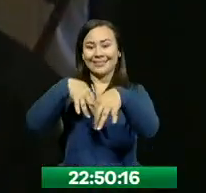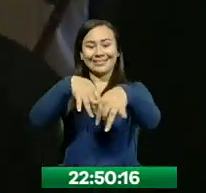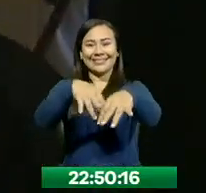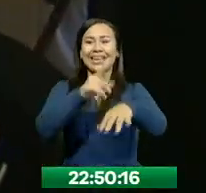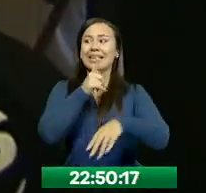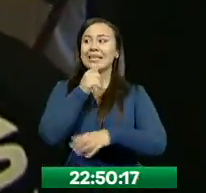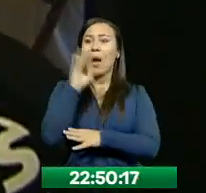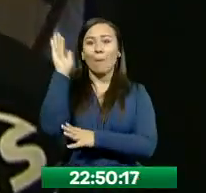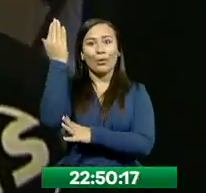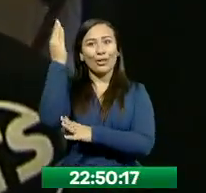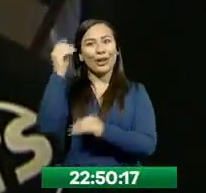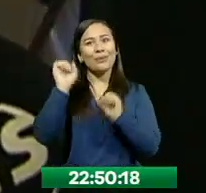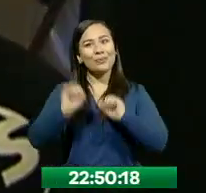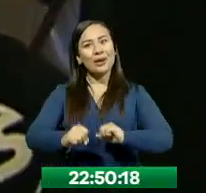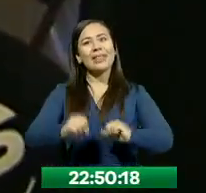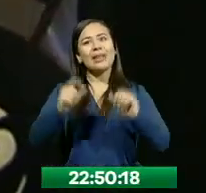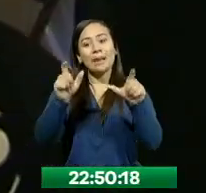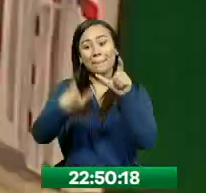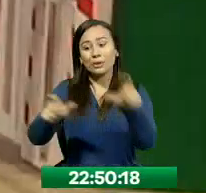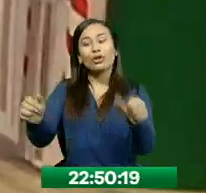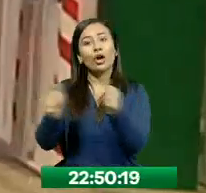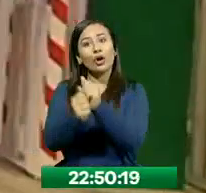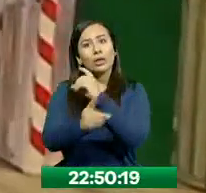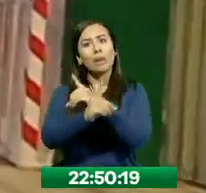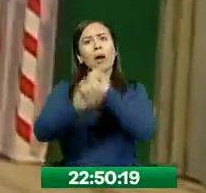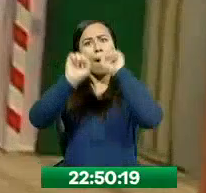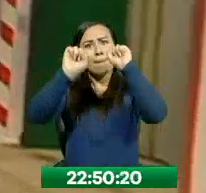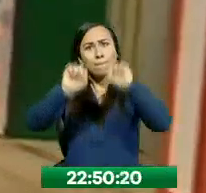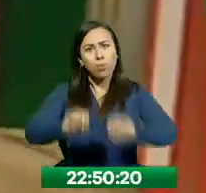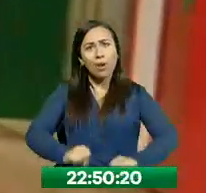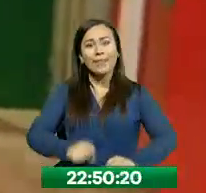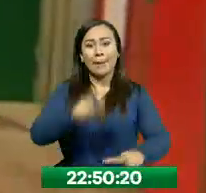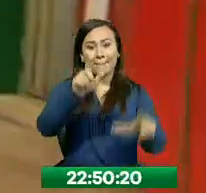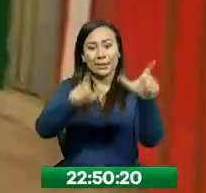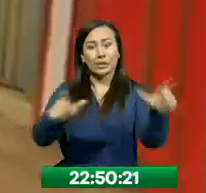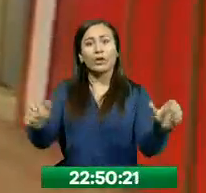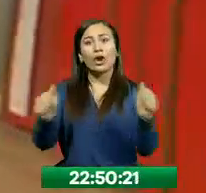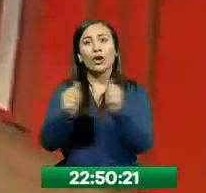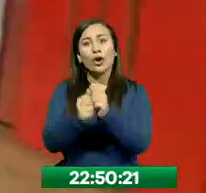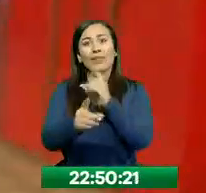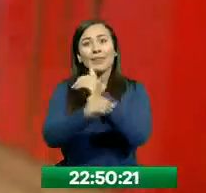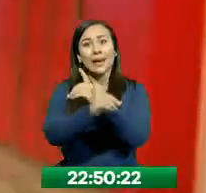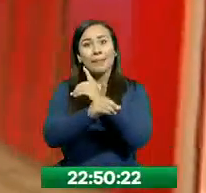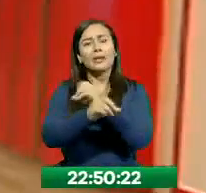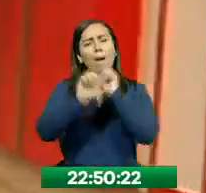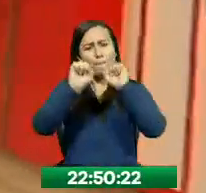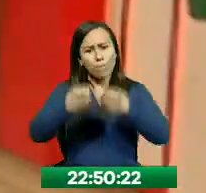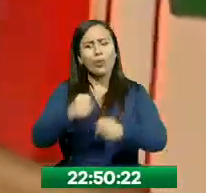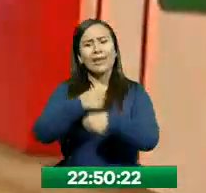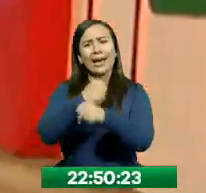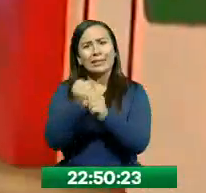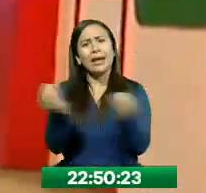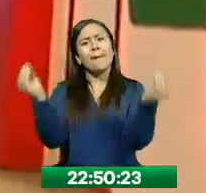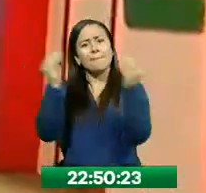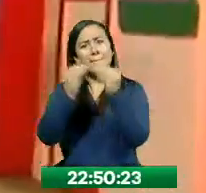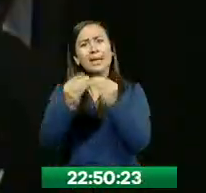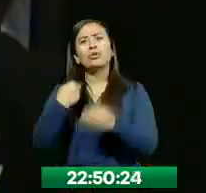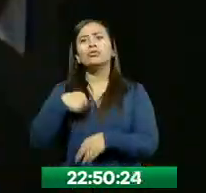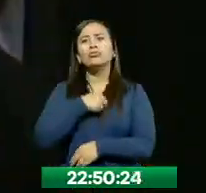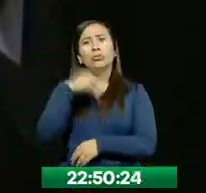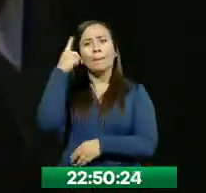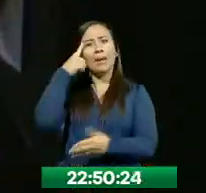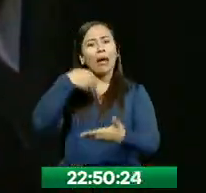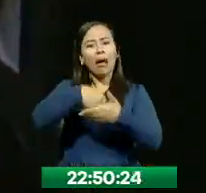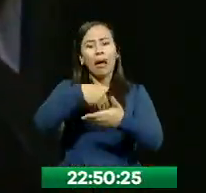las personas con discapacidad sí pueden, las personas con discapacidad son capaces de hacer mucho más de lo que nosotros nos imaginamos. Lo